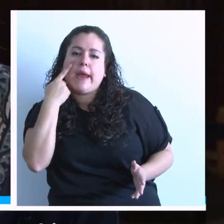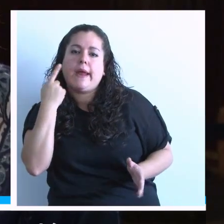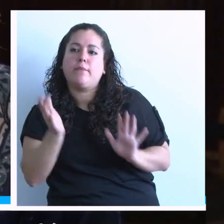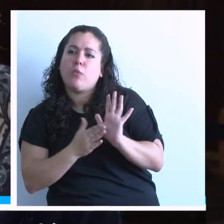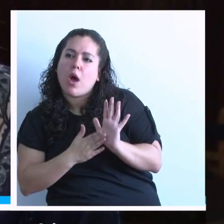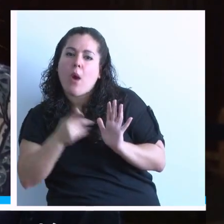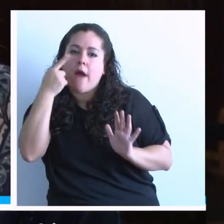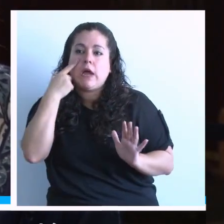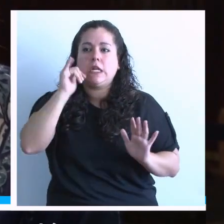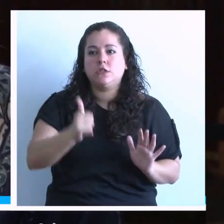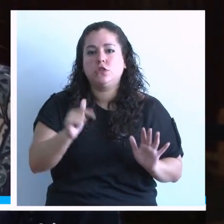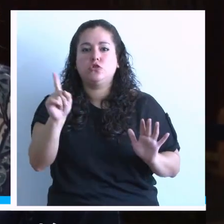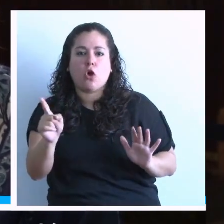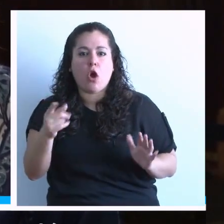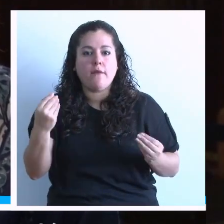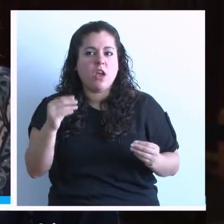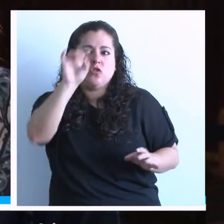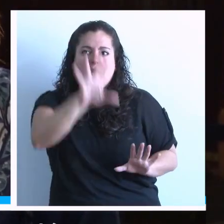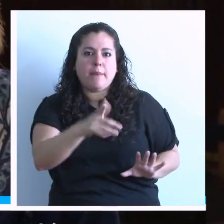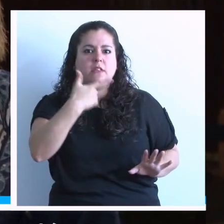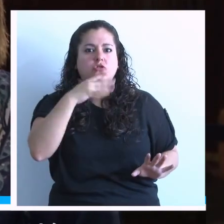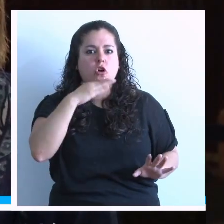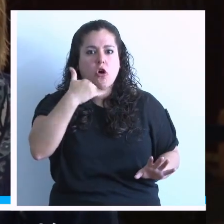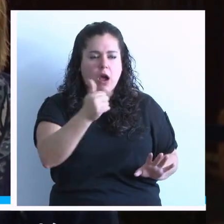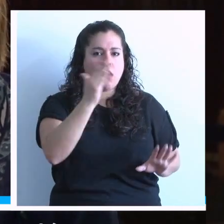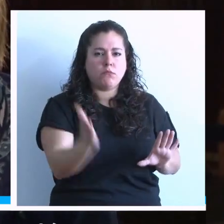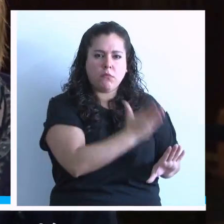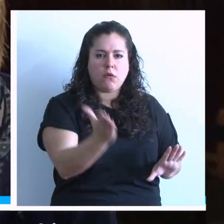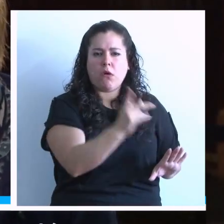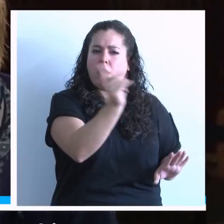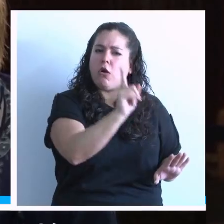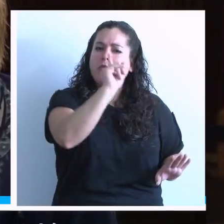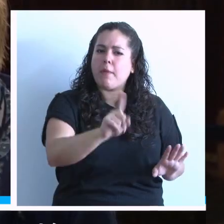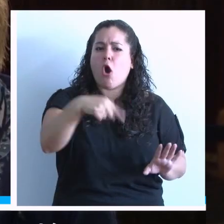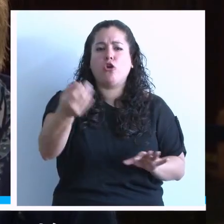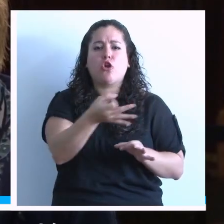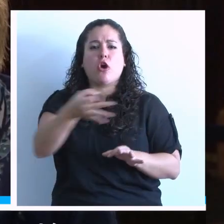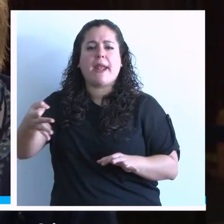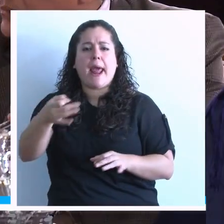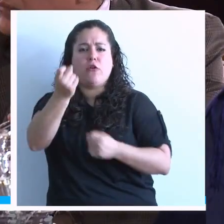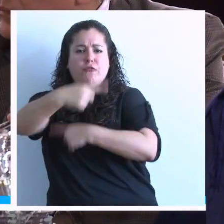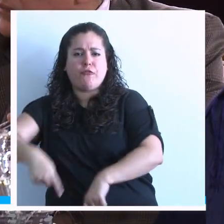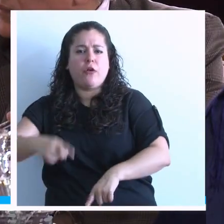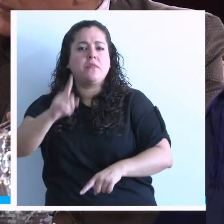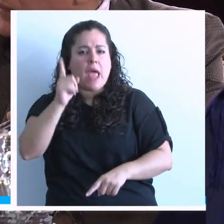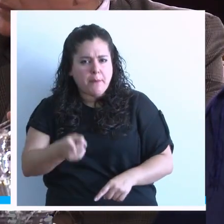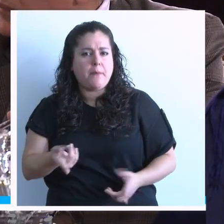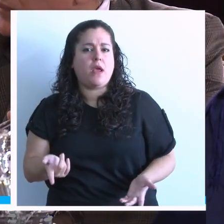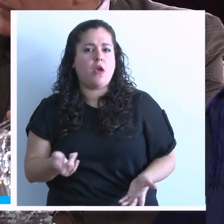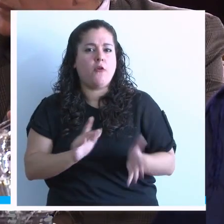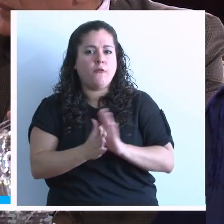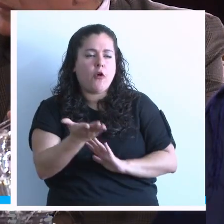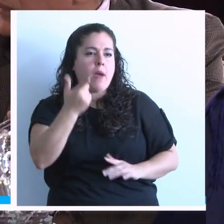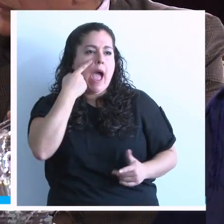tratar de que no se produzca solo soja, sino que también haya otro tipo de granos, o sea,